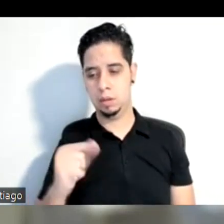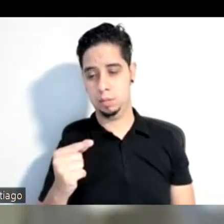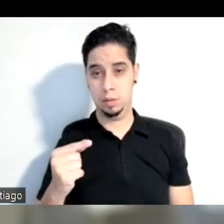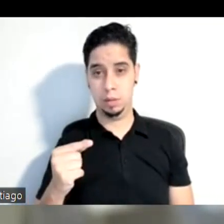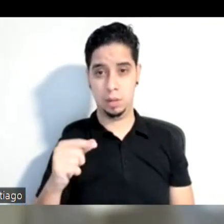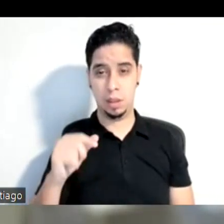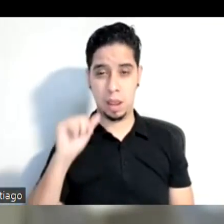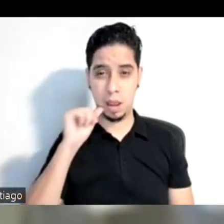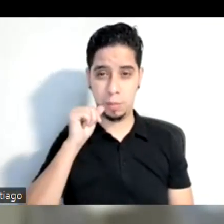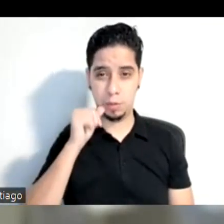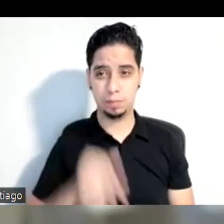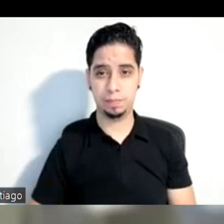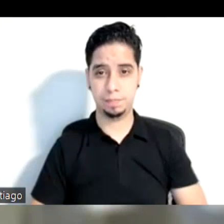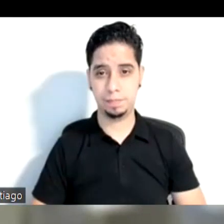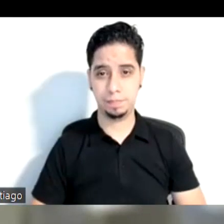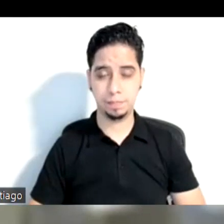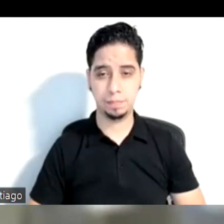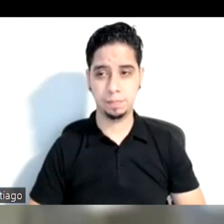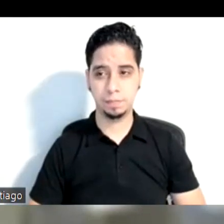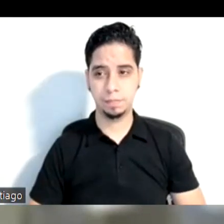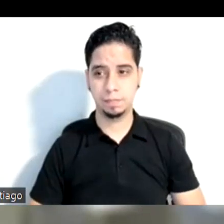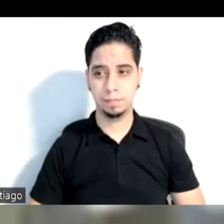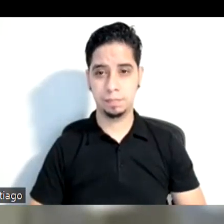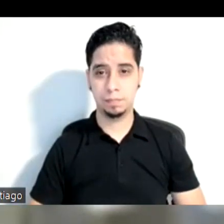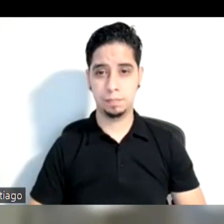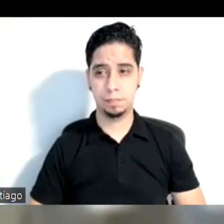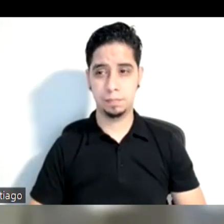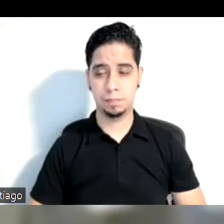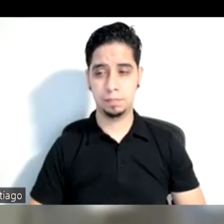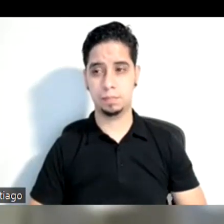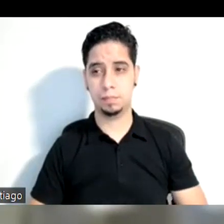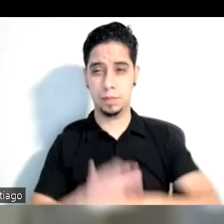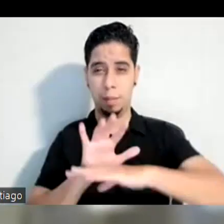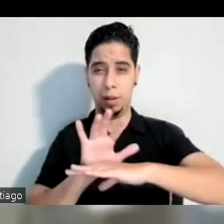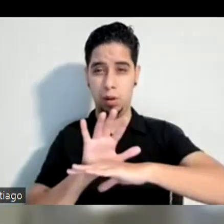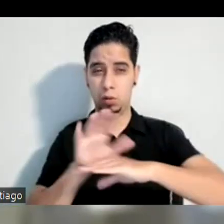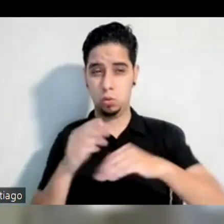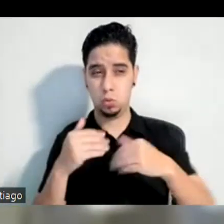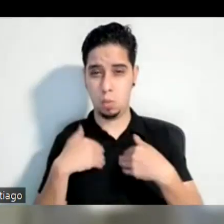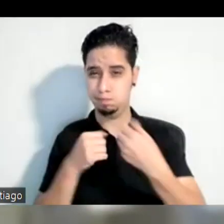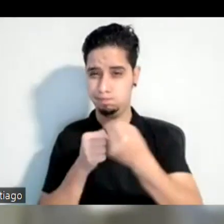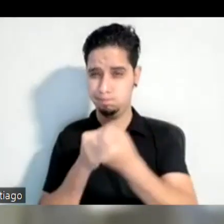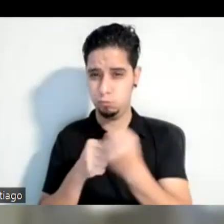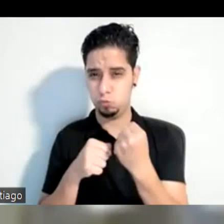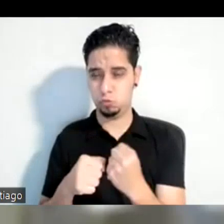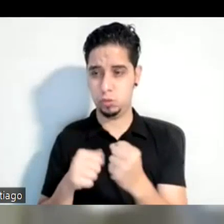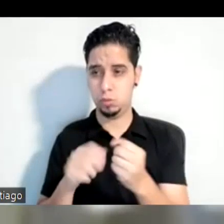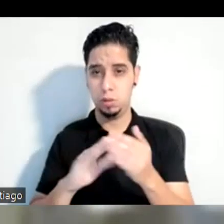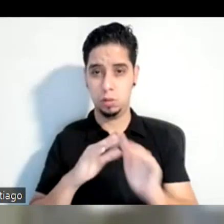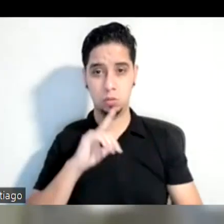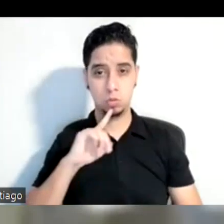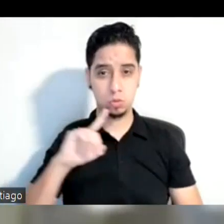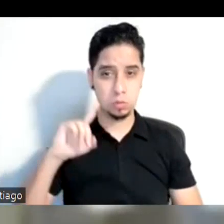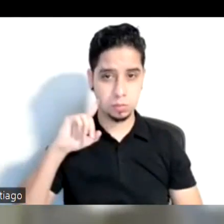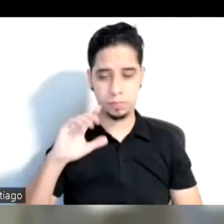La película, pues, recibió un review de la comunidad sola bastante positivo. Los Codas, que